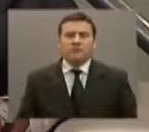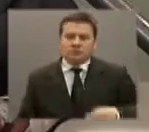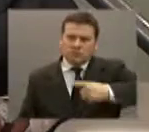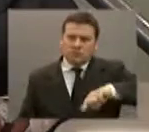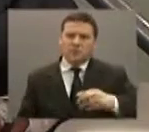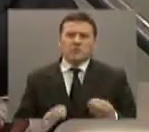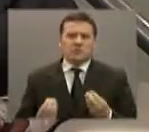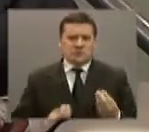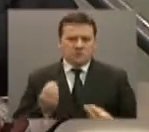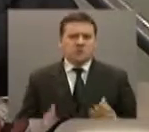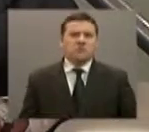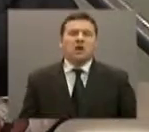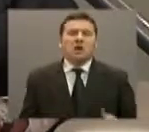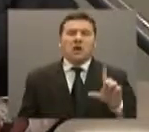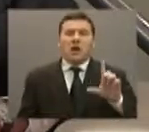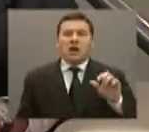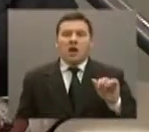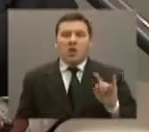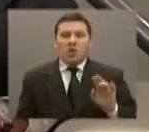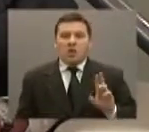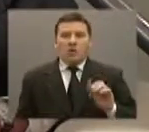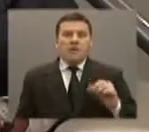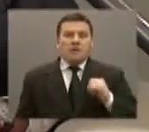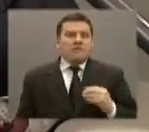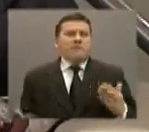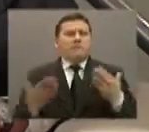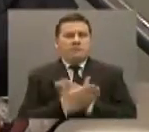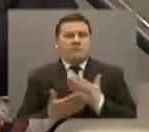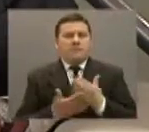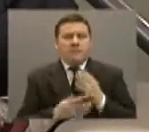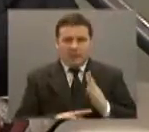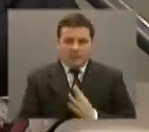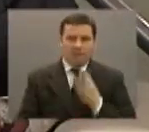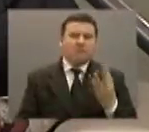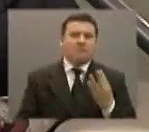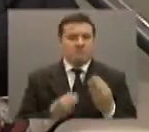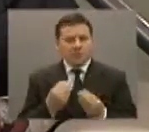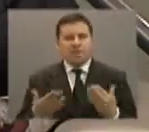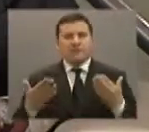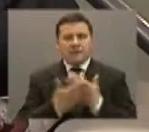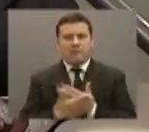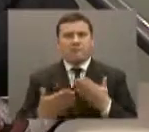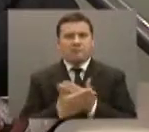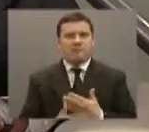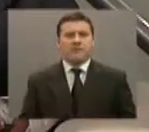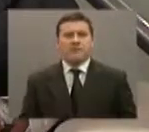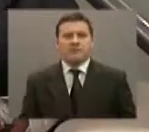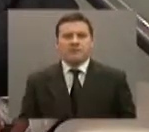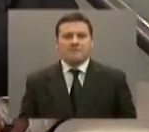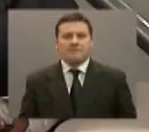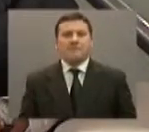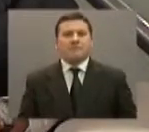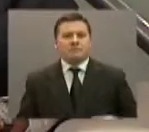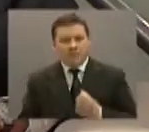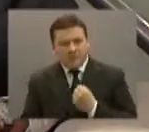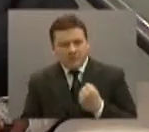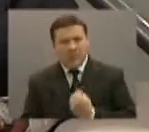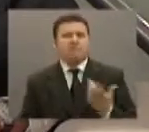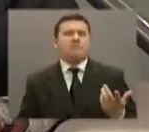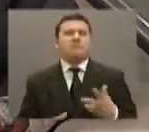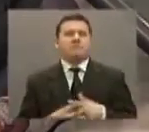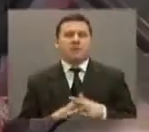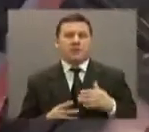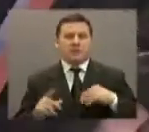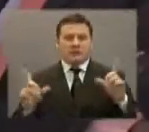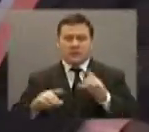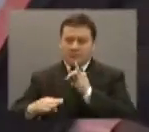estamos haciendo muchas cosas Laura estamos renovando nuestra página web estamos trabajando en mejoramiento